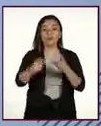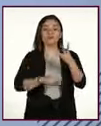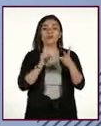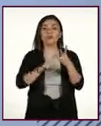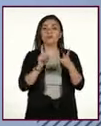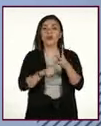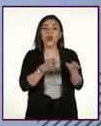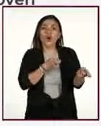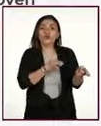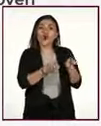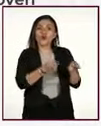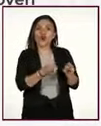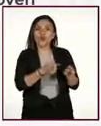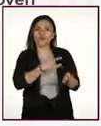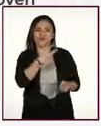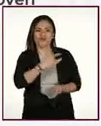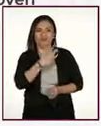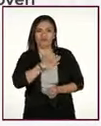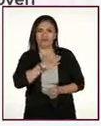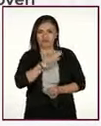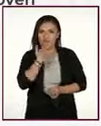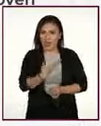autocontrol y efectividad. Esta habilidad